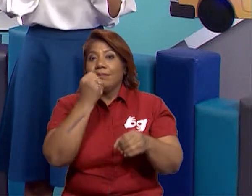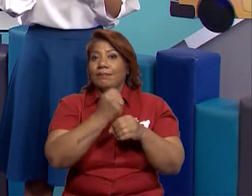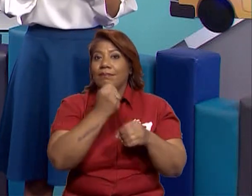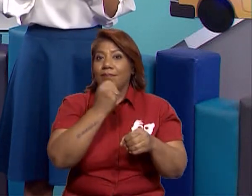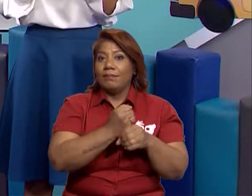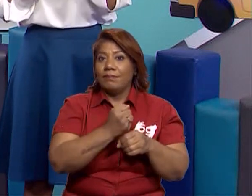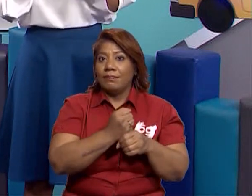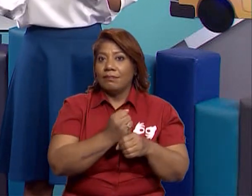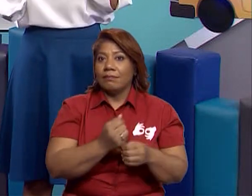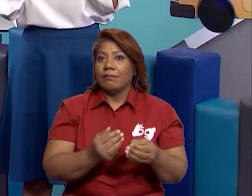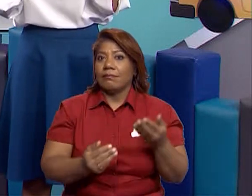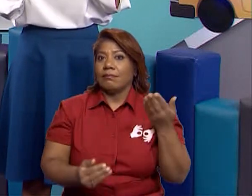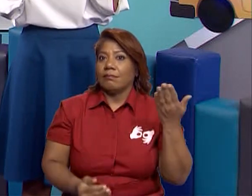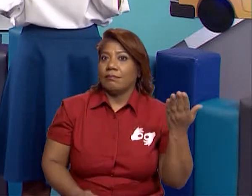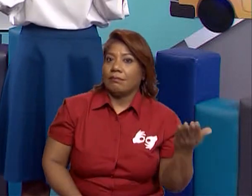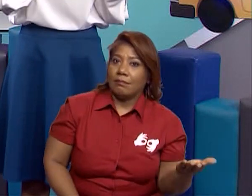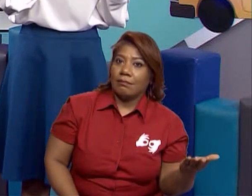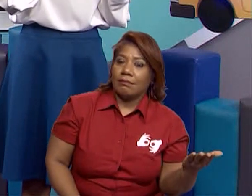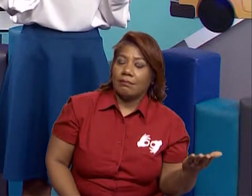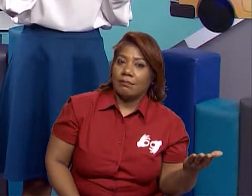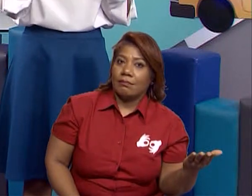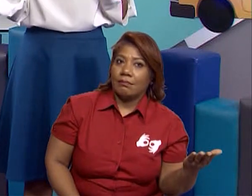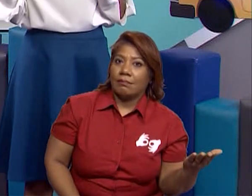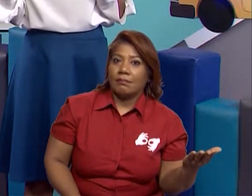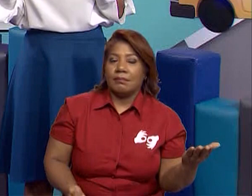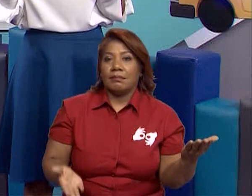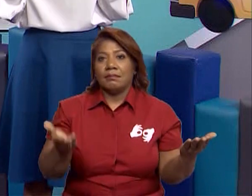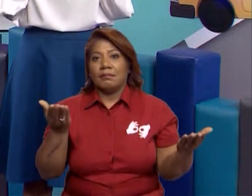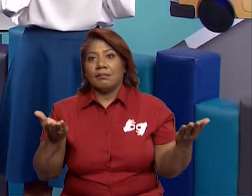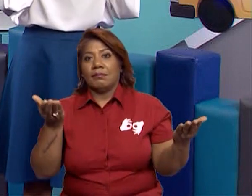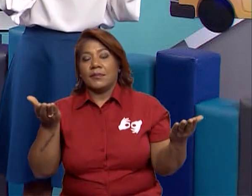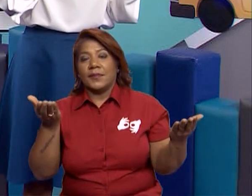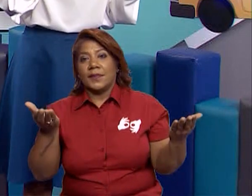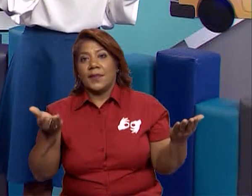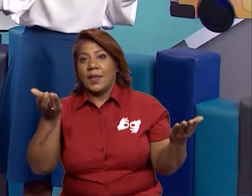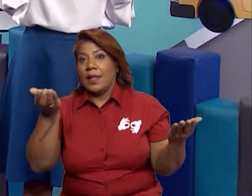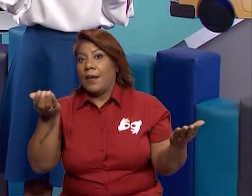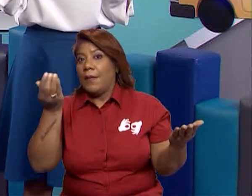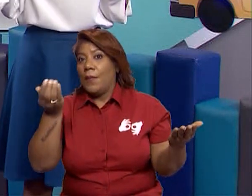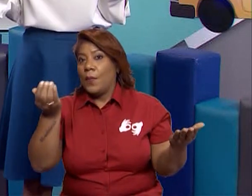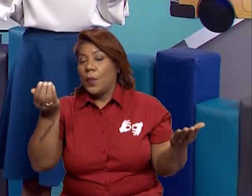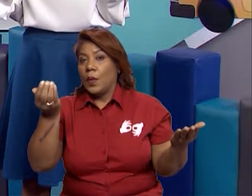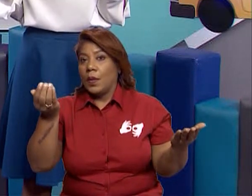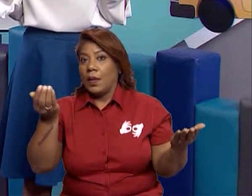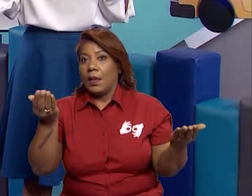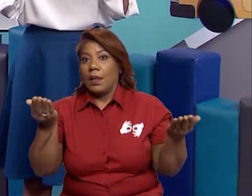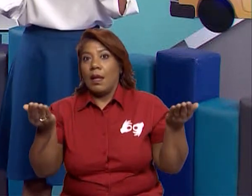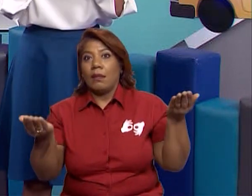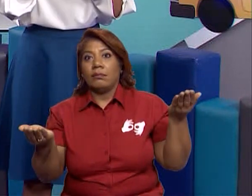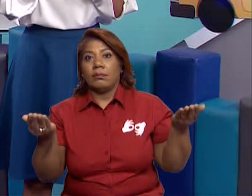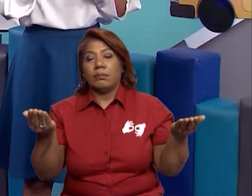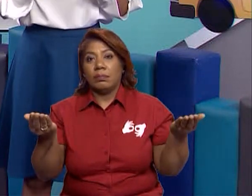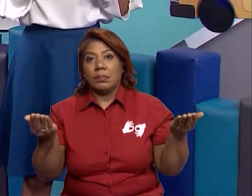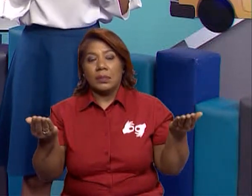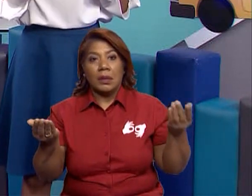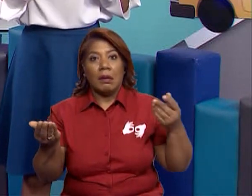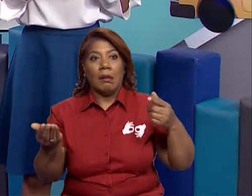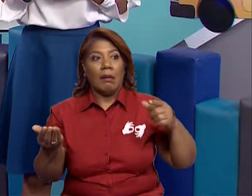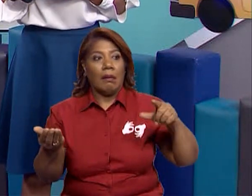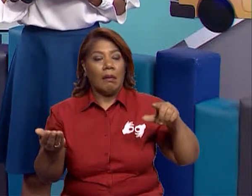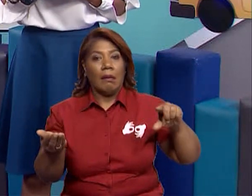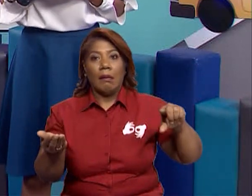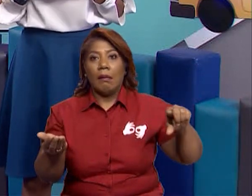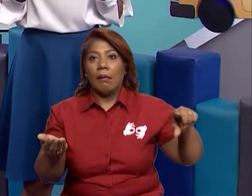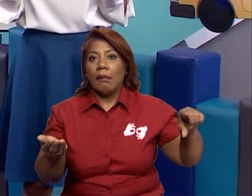masa tiene, si la balanza estaba equilibrada o no, o qué tenía más peso que lo otro. Y es por eso también que ustedes